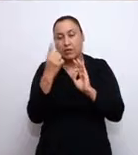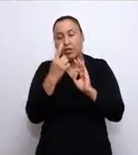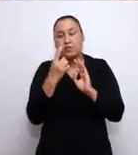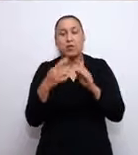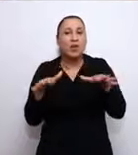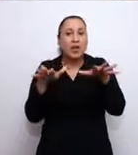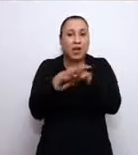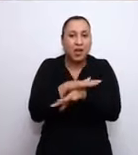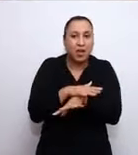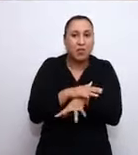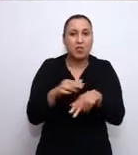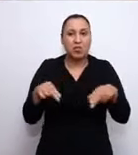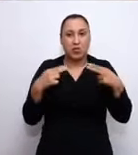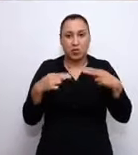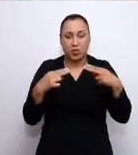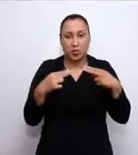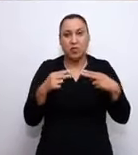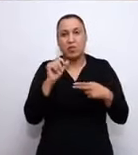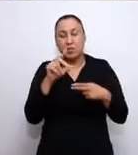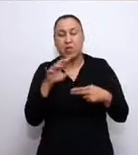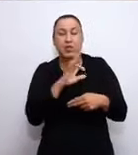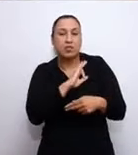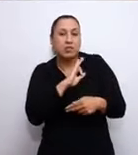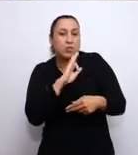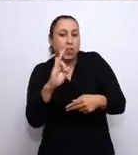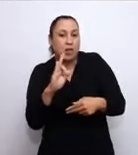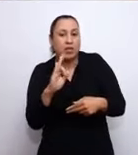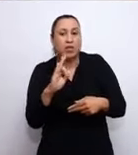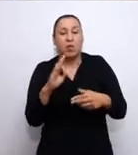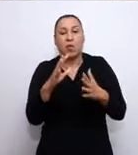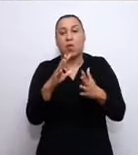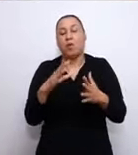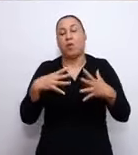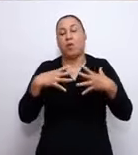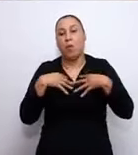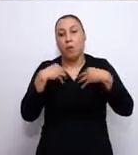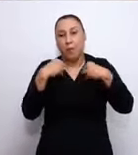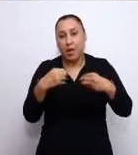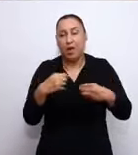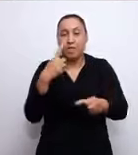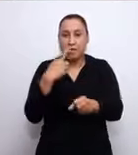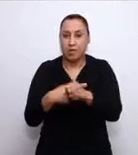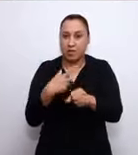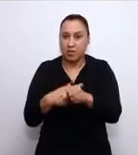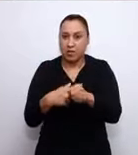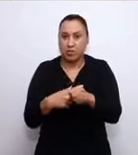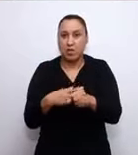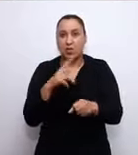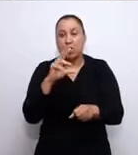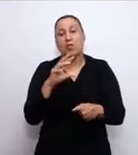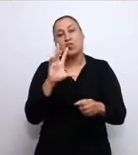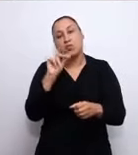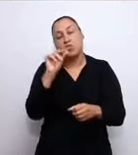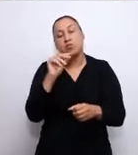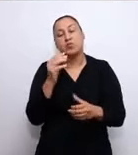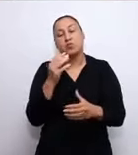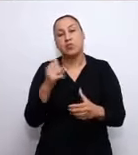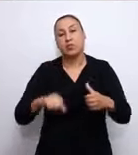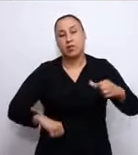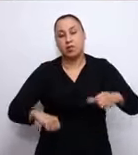empresariales que pueden constituir un riesgo potencial de contagio a la población que no se consideren actividades esenciales